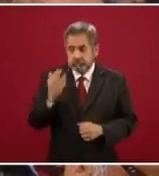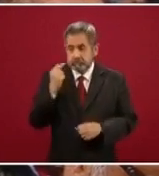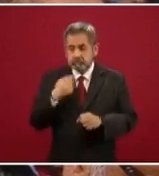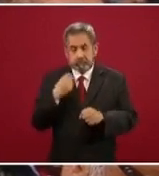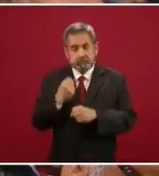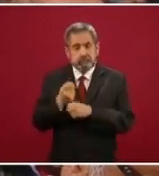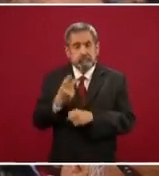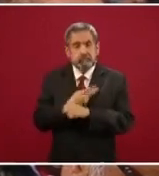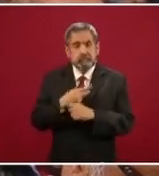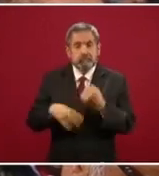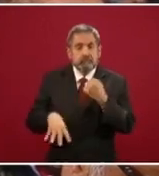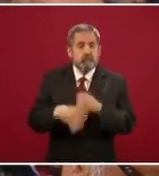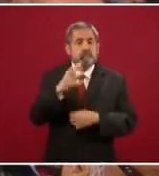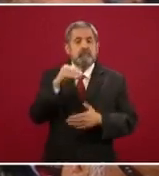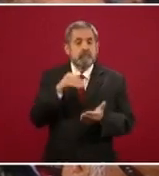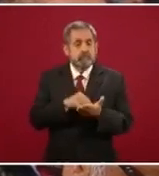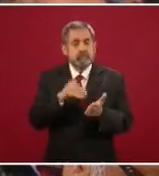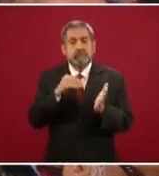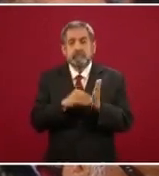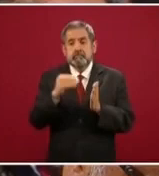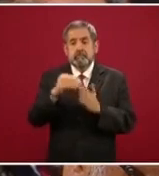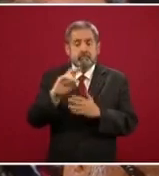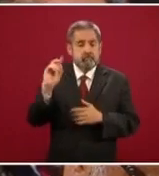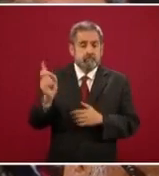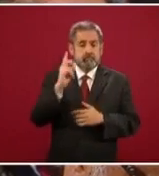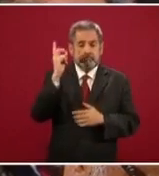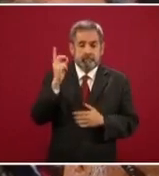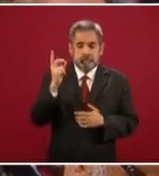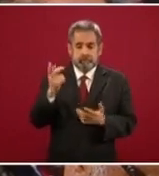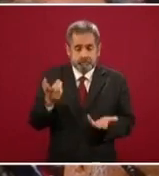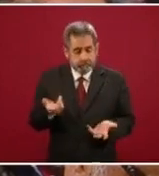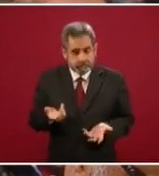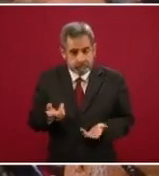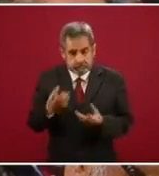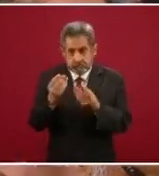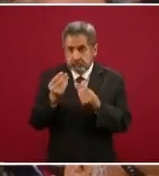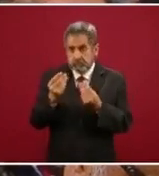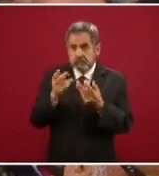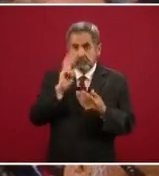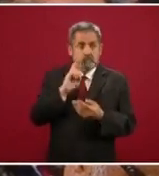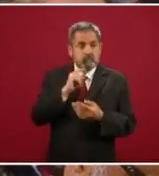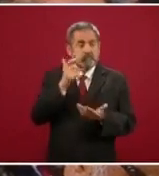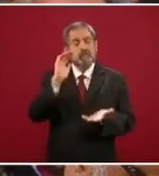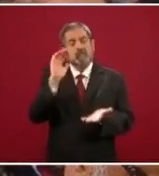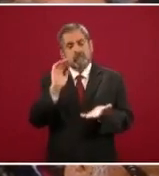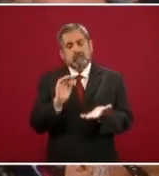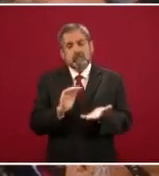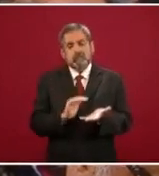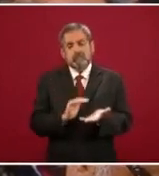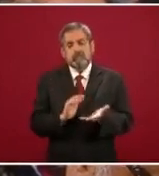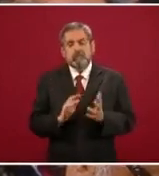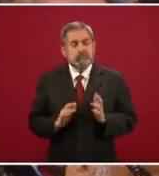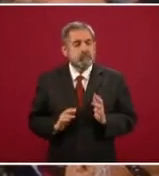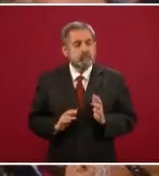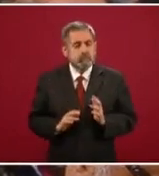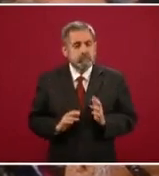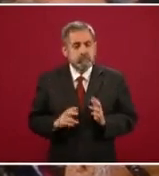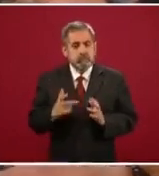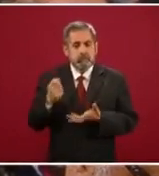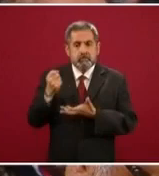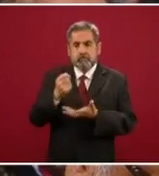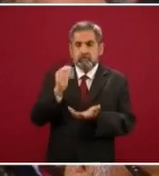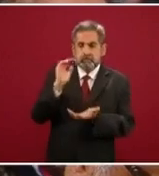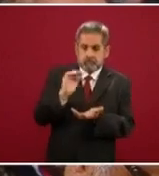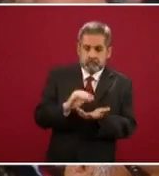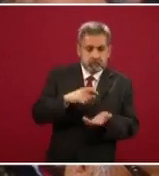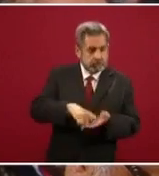pasado fueron de 14,000 millones de dólares, entonces sí es mucho y puede bajar el presupuesto